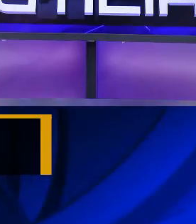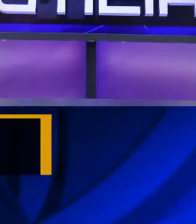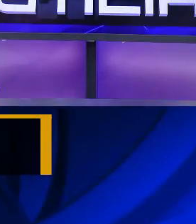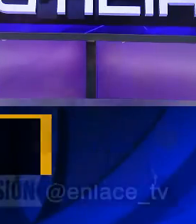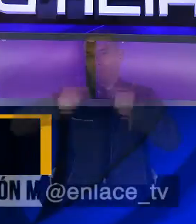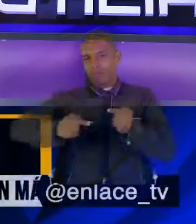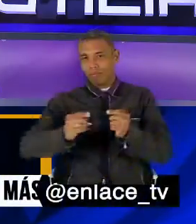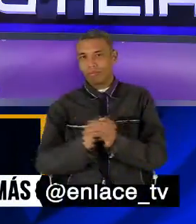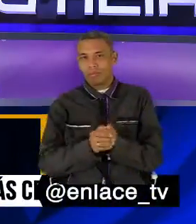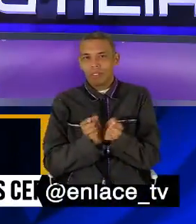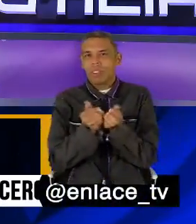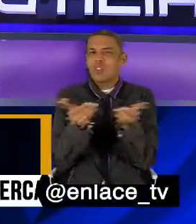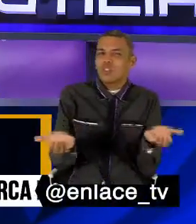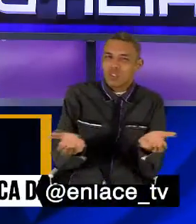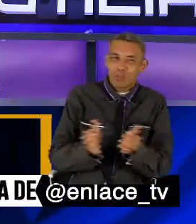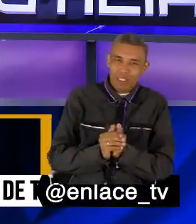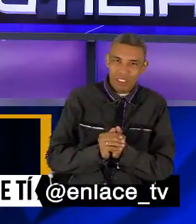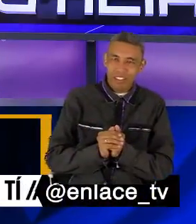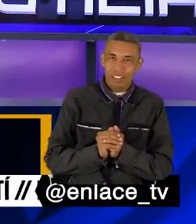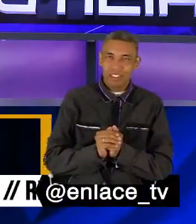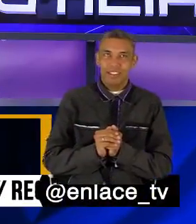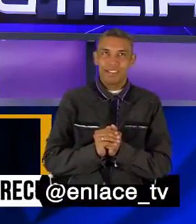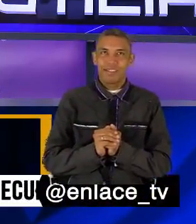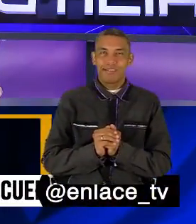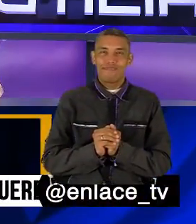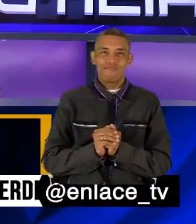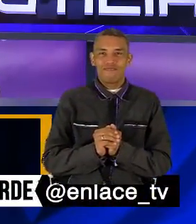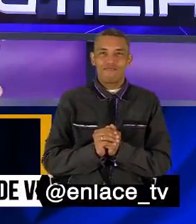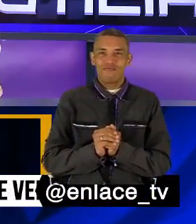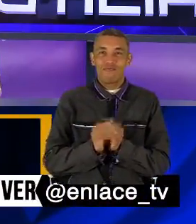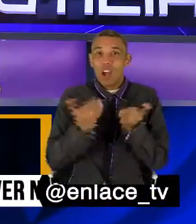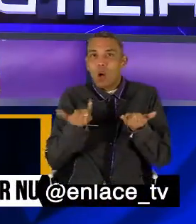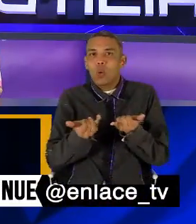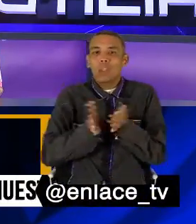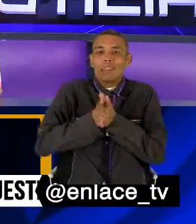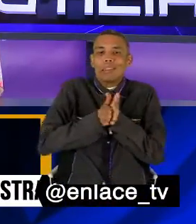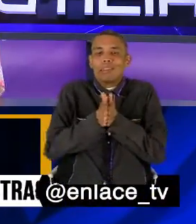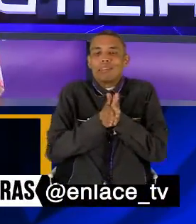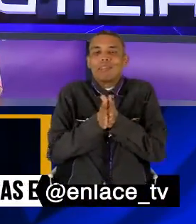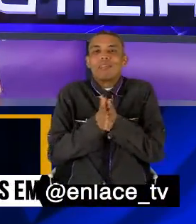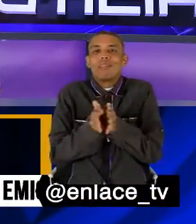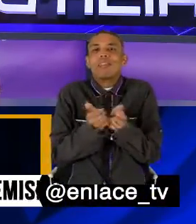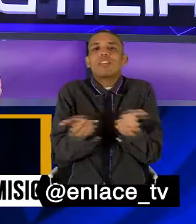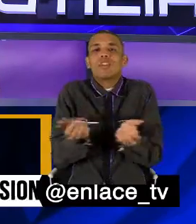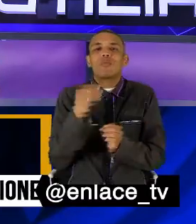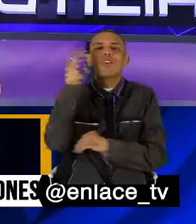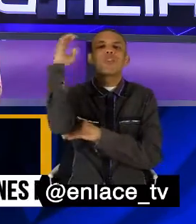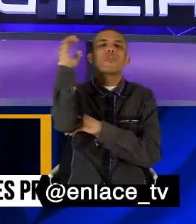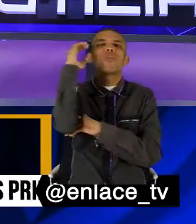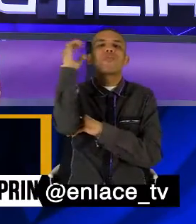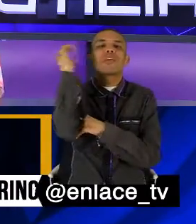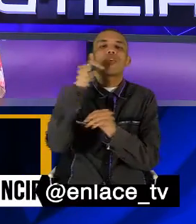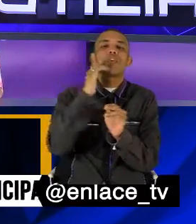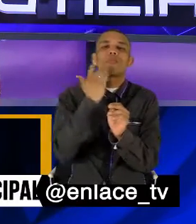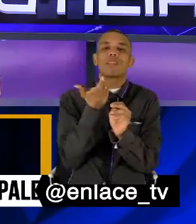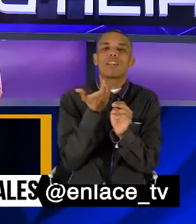el ambiente, cuál es el ambiente que se vive en este sector, en este lugar donde se va a disputar este nuevo